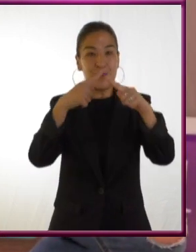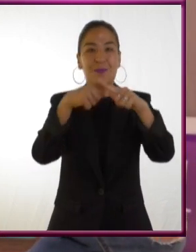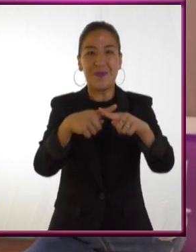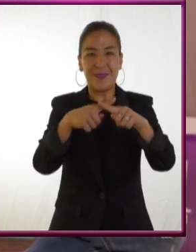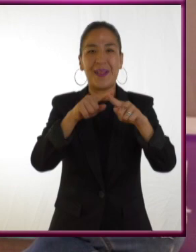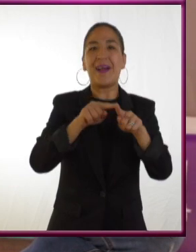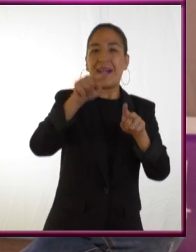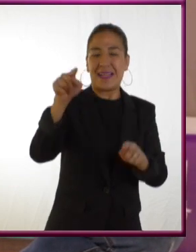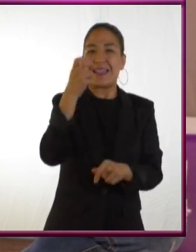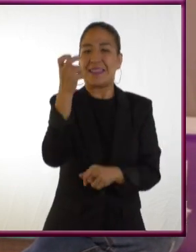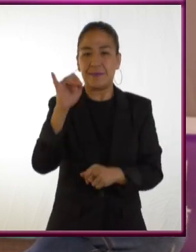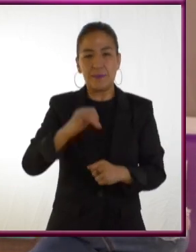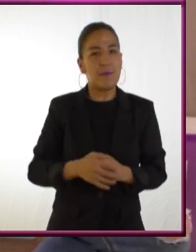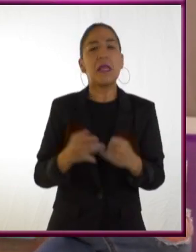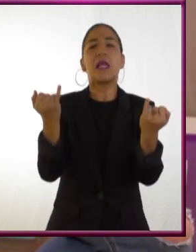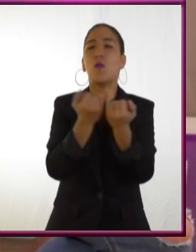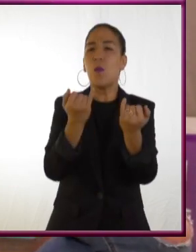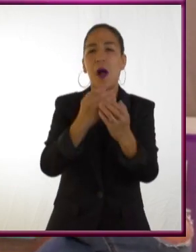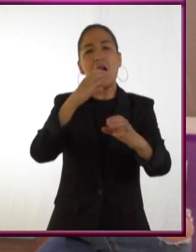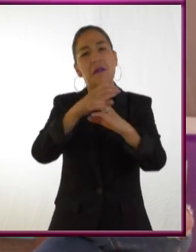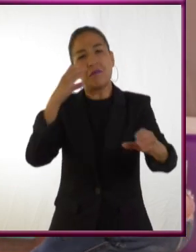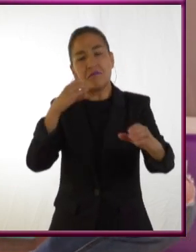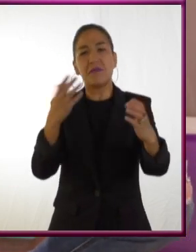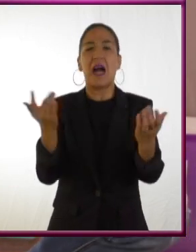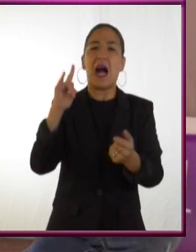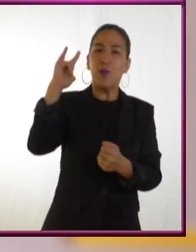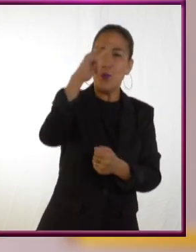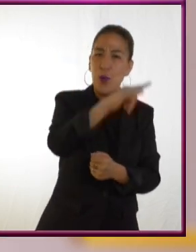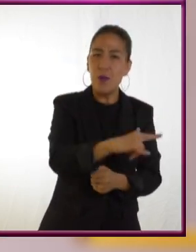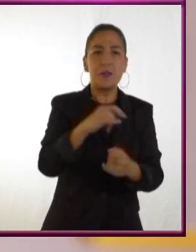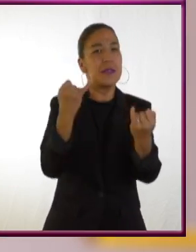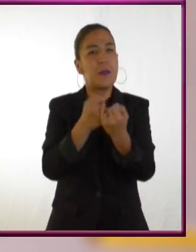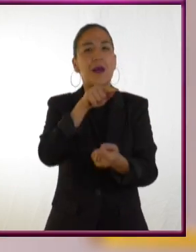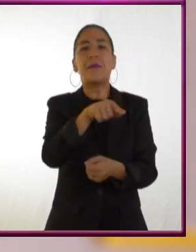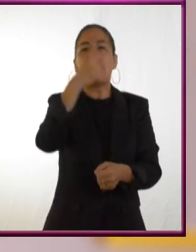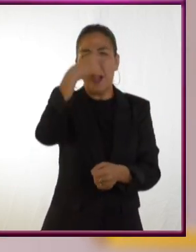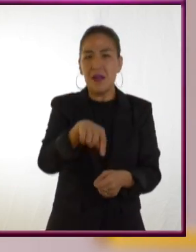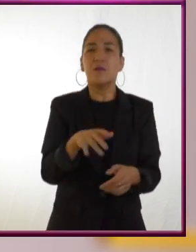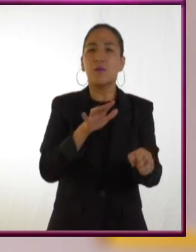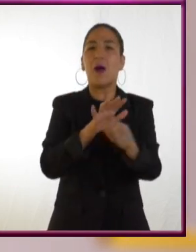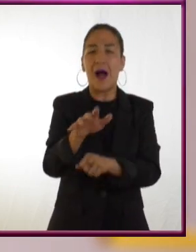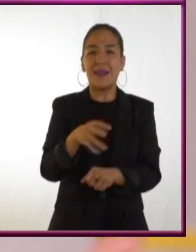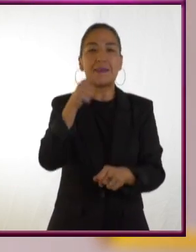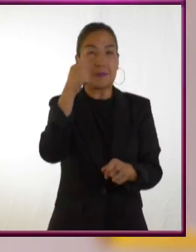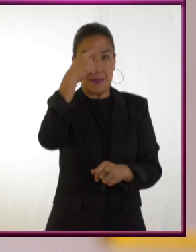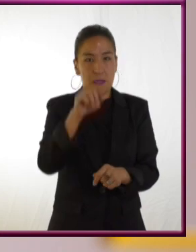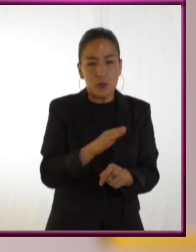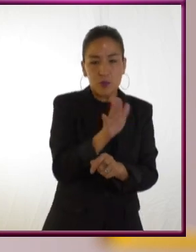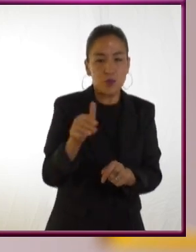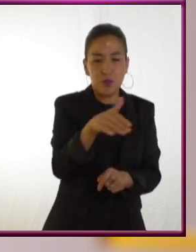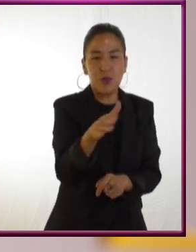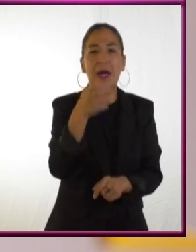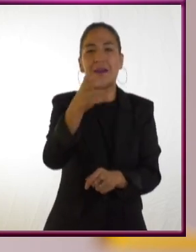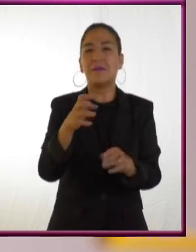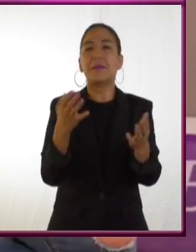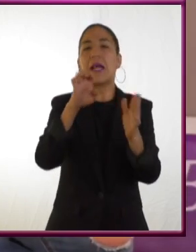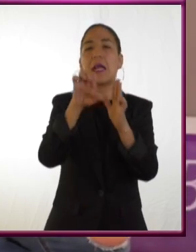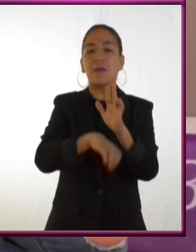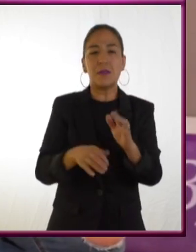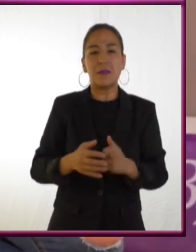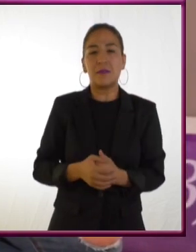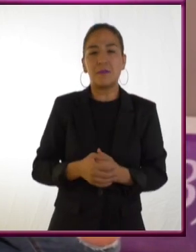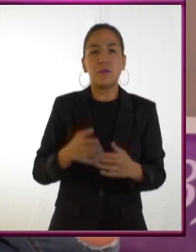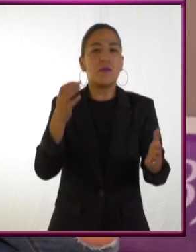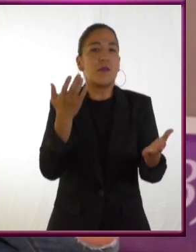es. Eso también se puede hacer para rutas de autobuses, de aviones, y así es fácil determinar cuáles son las rutas óptimas y eficientes para entregar,